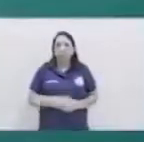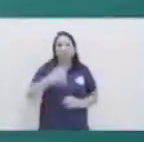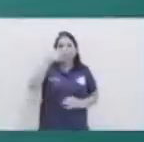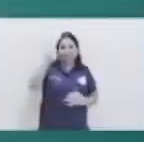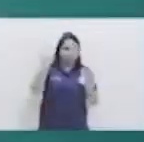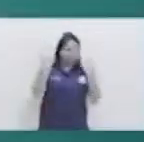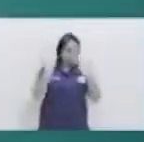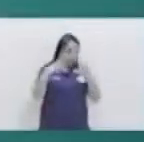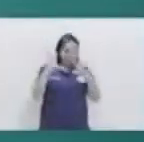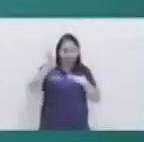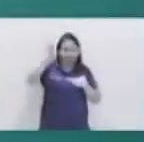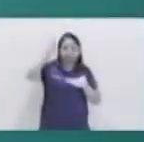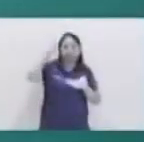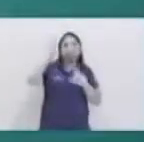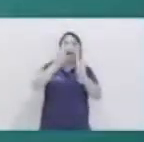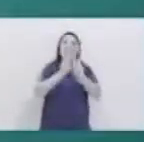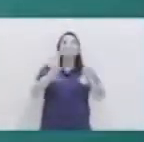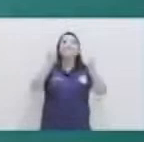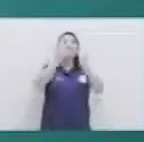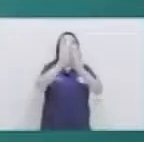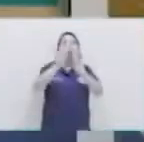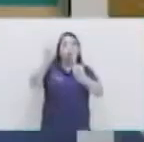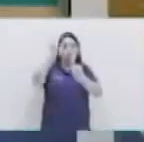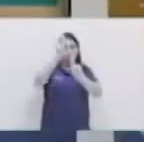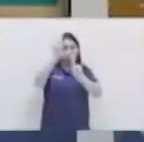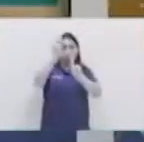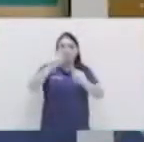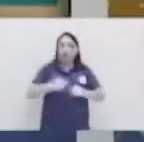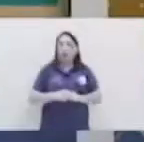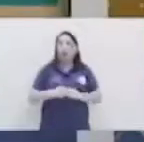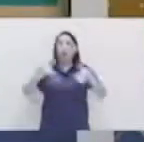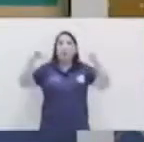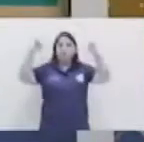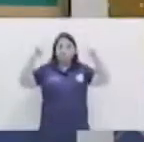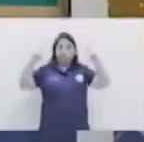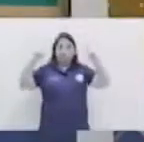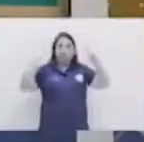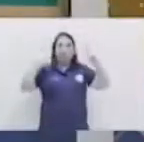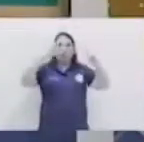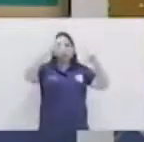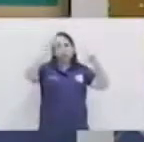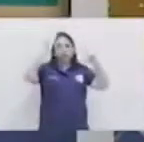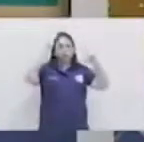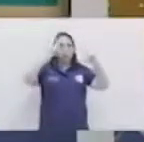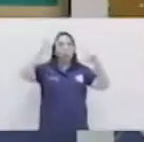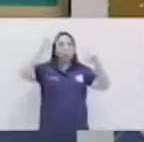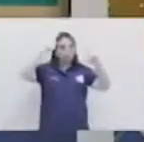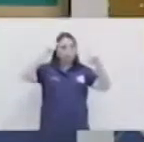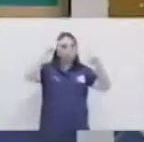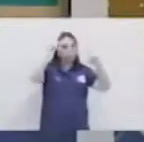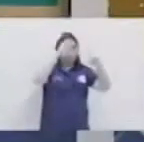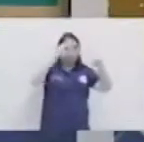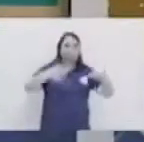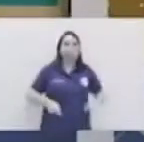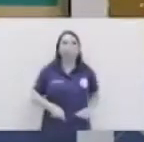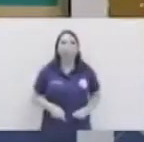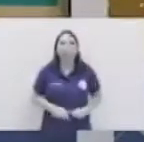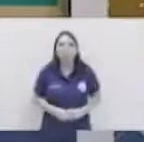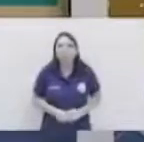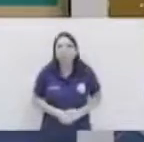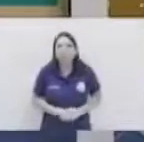Muy bien, ya que encontramos el valor de 3, podemos colocarlo aquí en un paréntesis para que no lo olvidemos. El valor de h es 3.